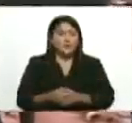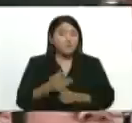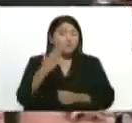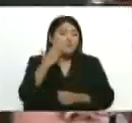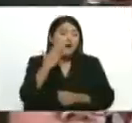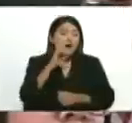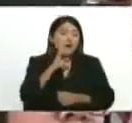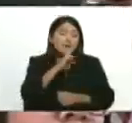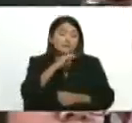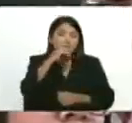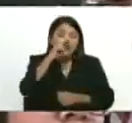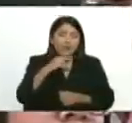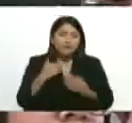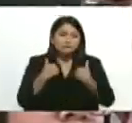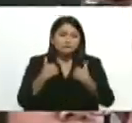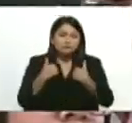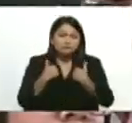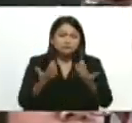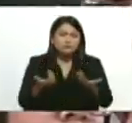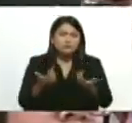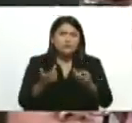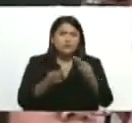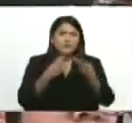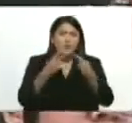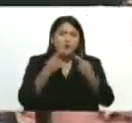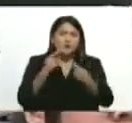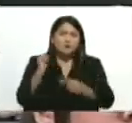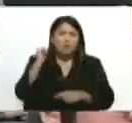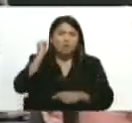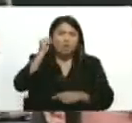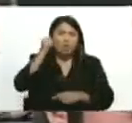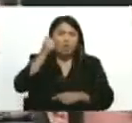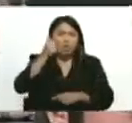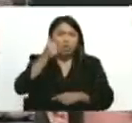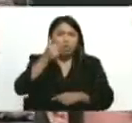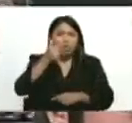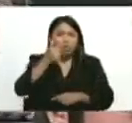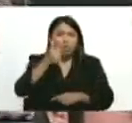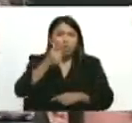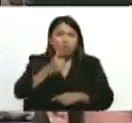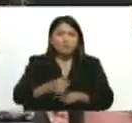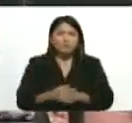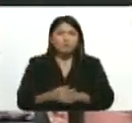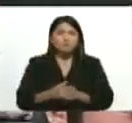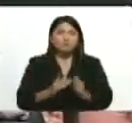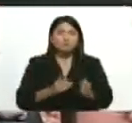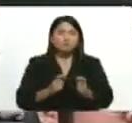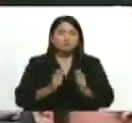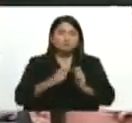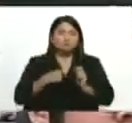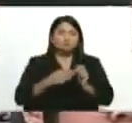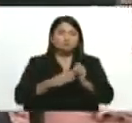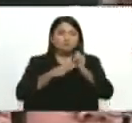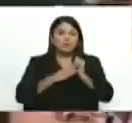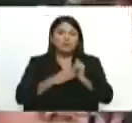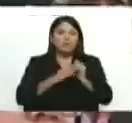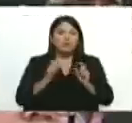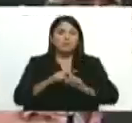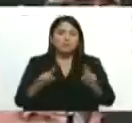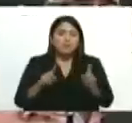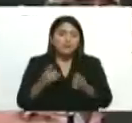los padres, que políticos durante mucho tiempo se abrogaron liderazgos que realmente